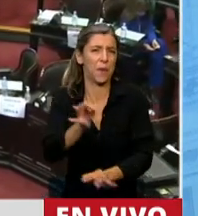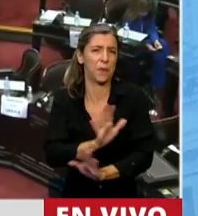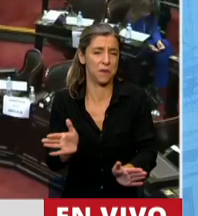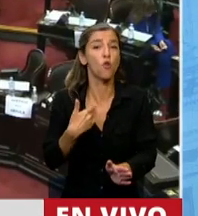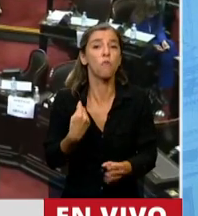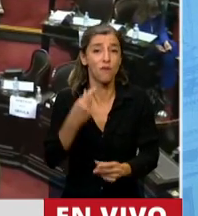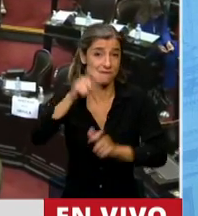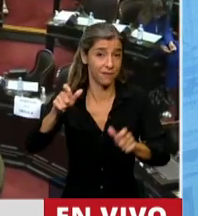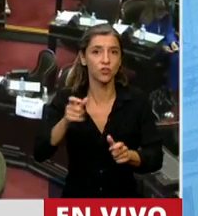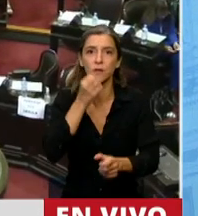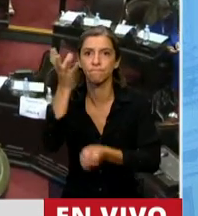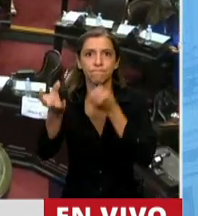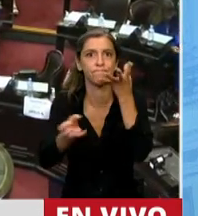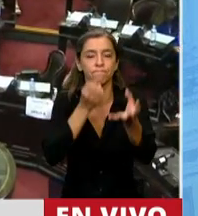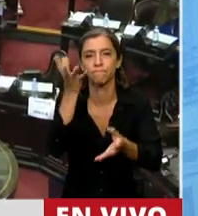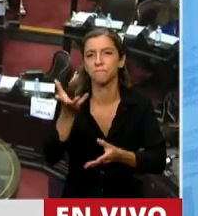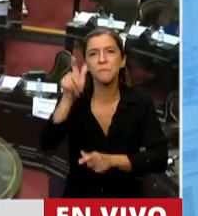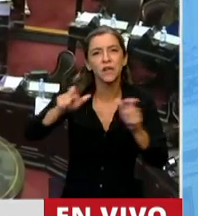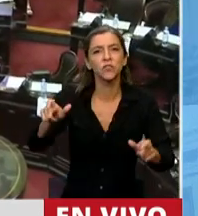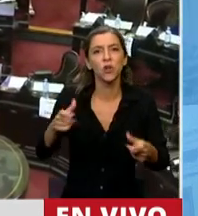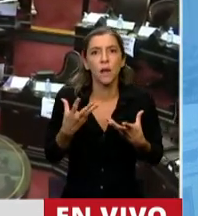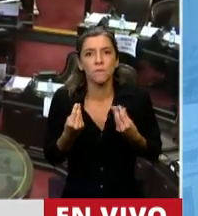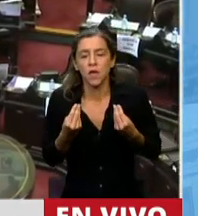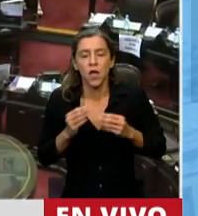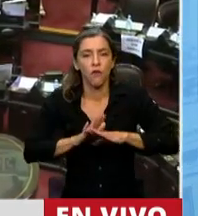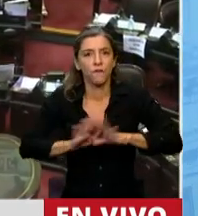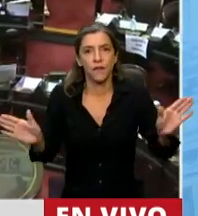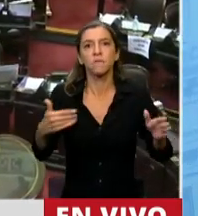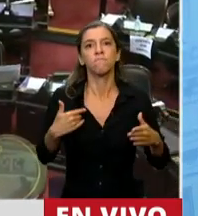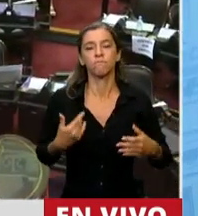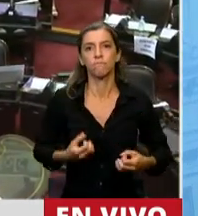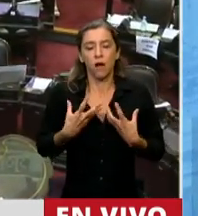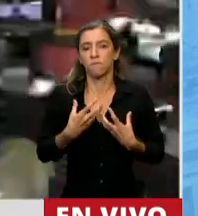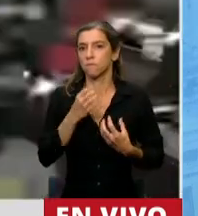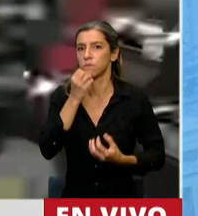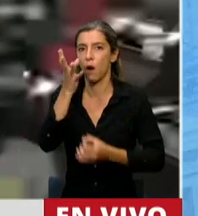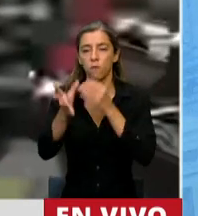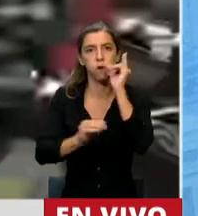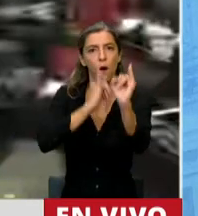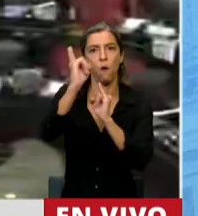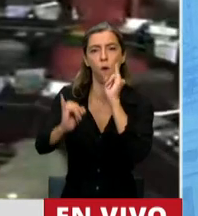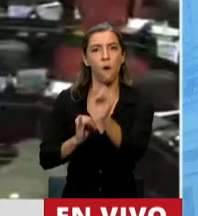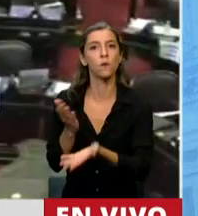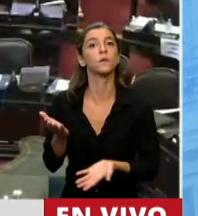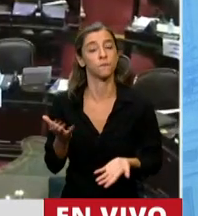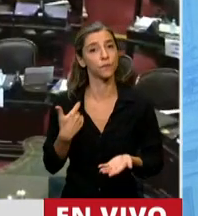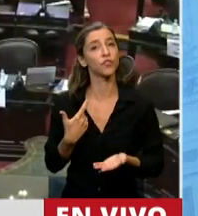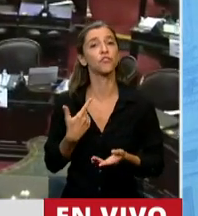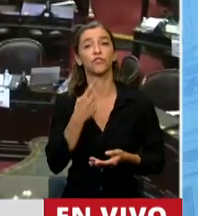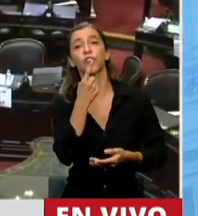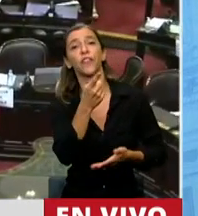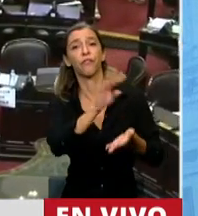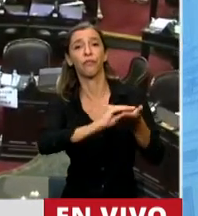animó a hablar, hay gente que perdió el miedo, le digo a la diputada de Formosa que defiende y dice